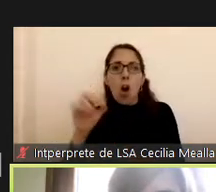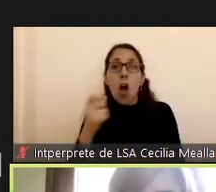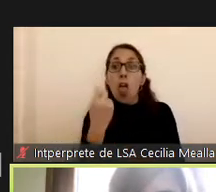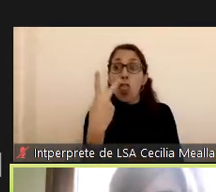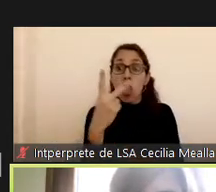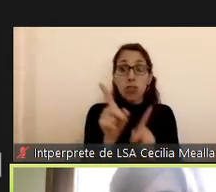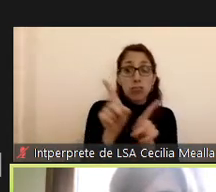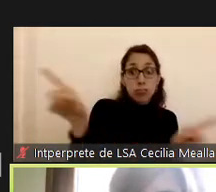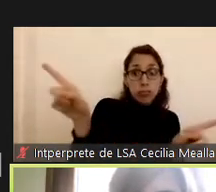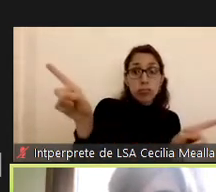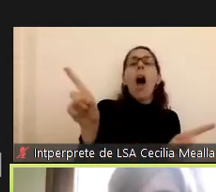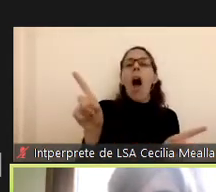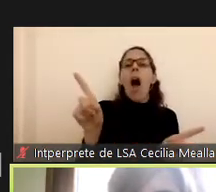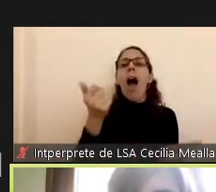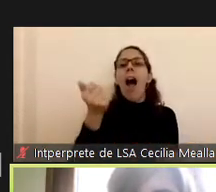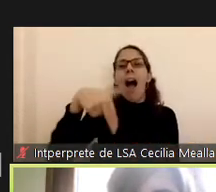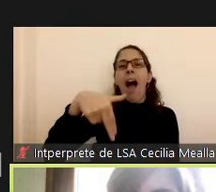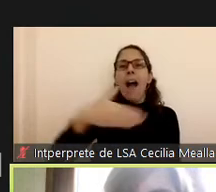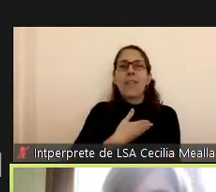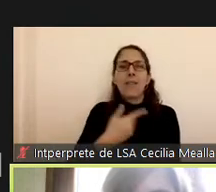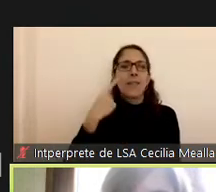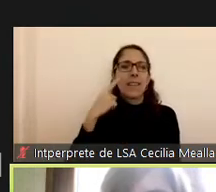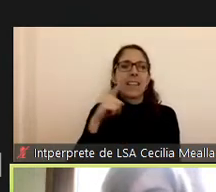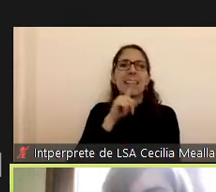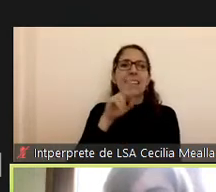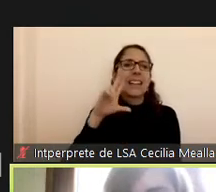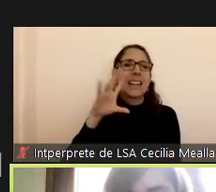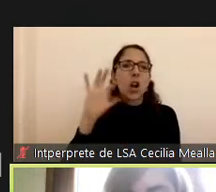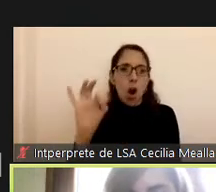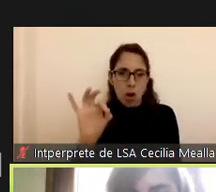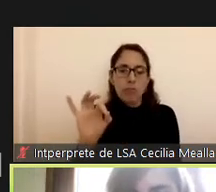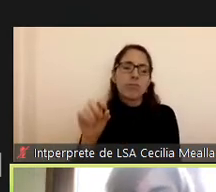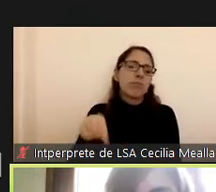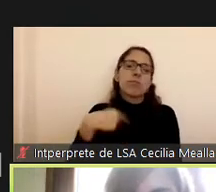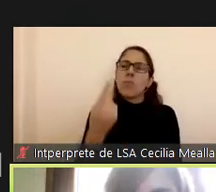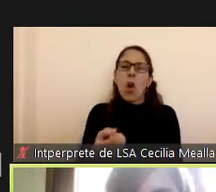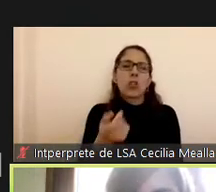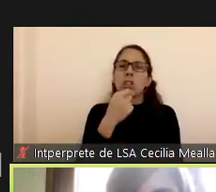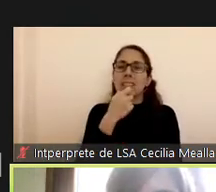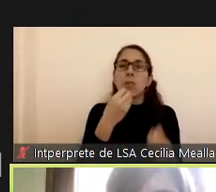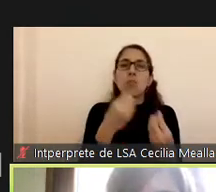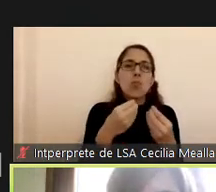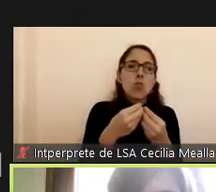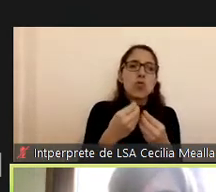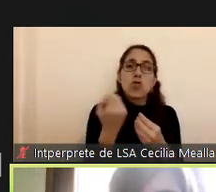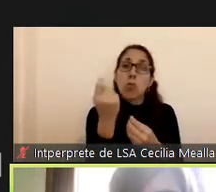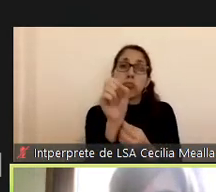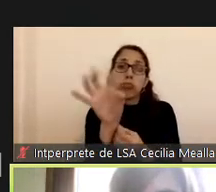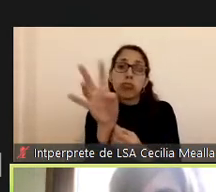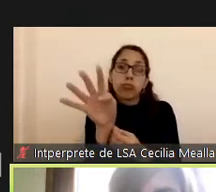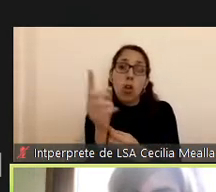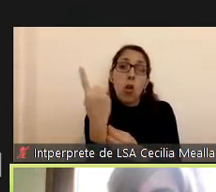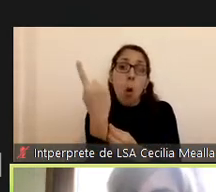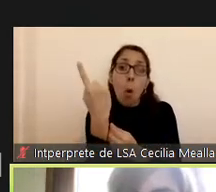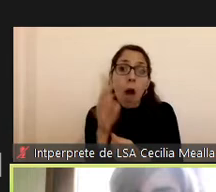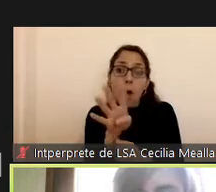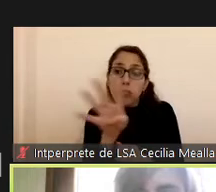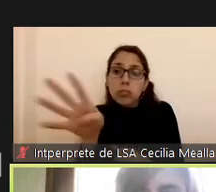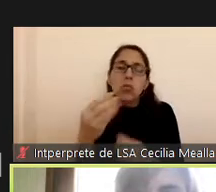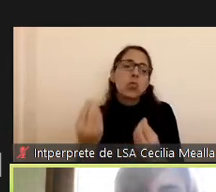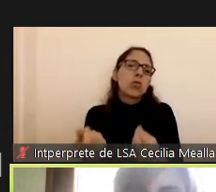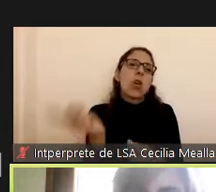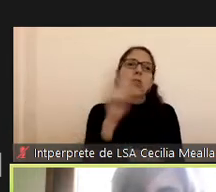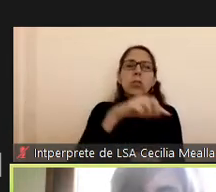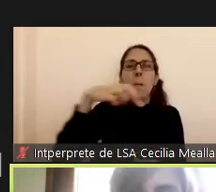lado, los fótricos si tienen digamos, varios flagelos de un solo lado, bueno, y así. Perítricos si